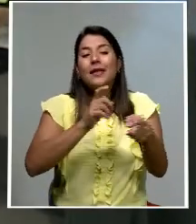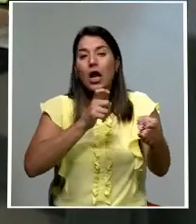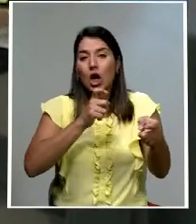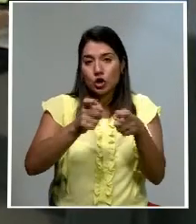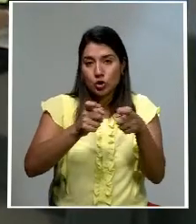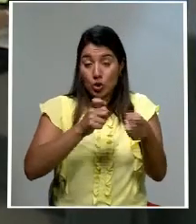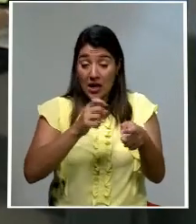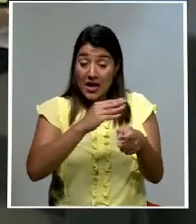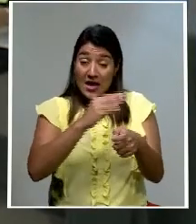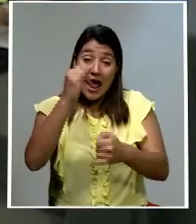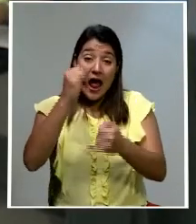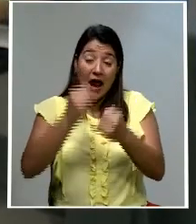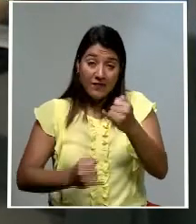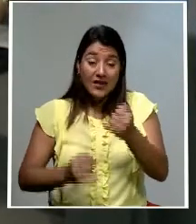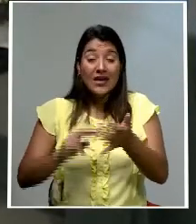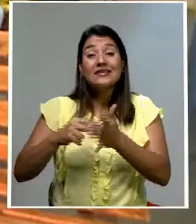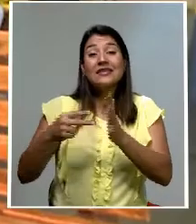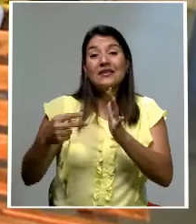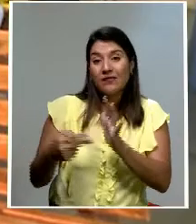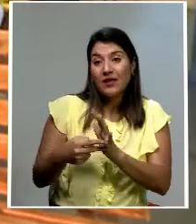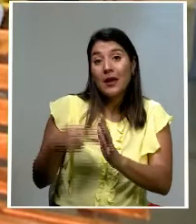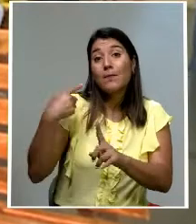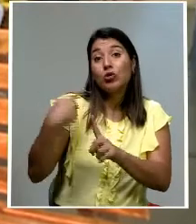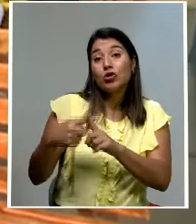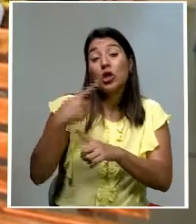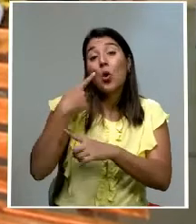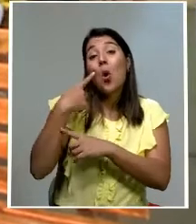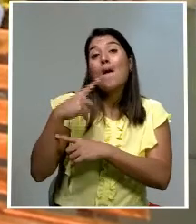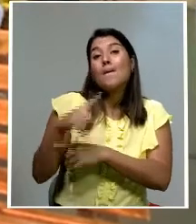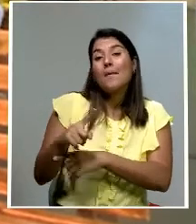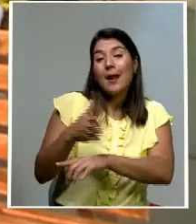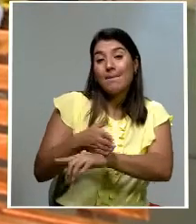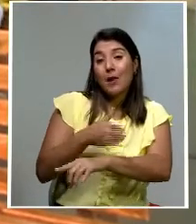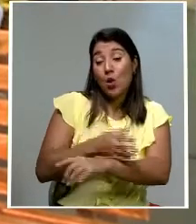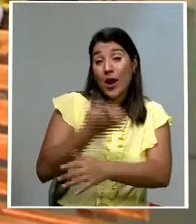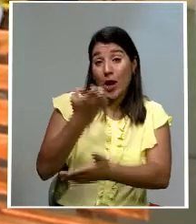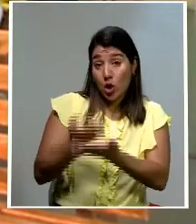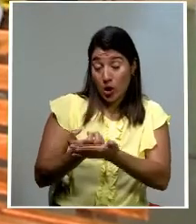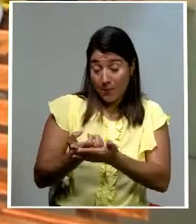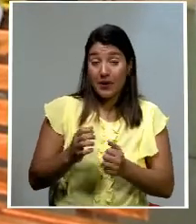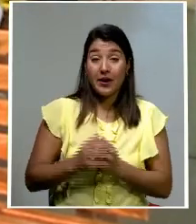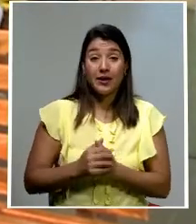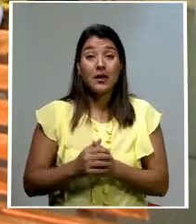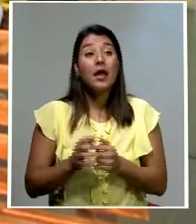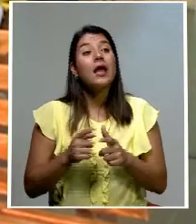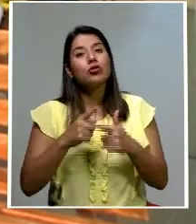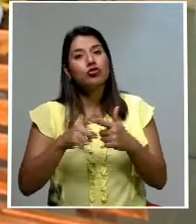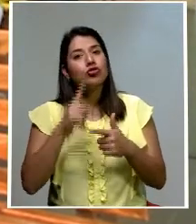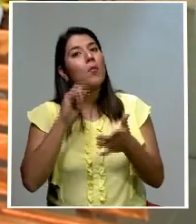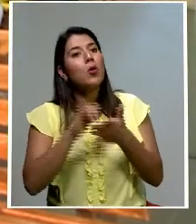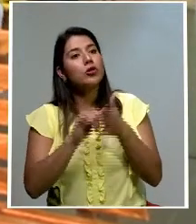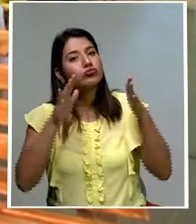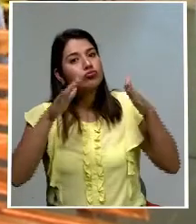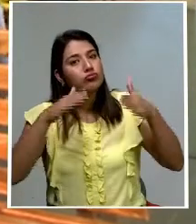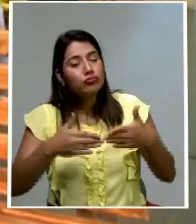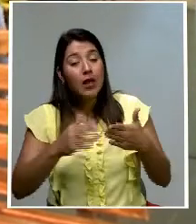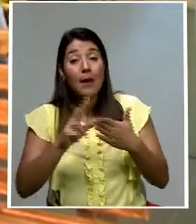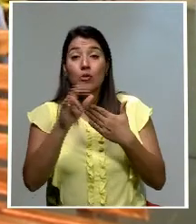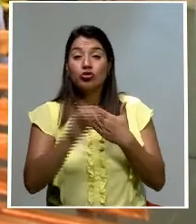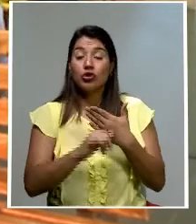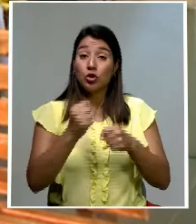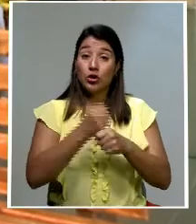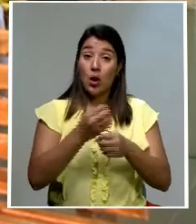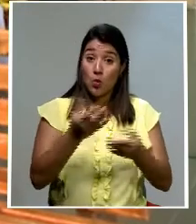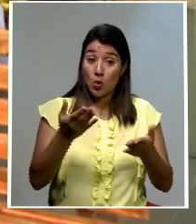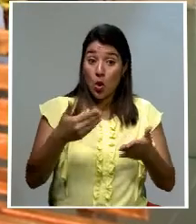incida positivamente en el ajuste fiscal que el país requiere. Entonces, por eso estamos enfocados en el tema de empleo público. Una vez que haya salido